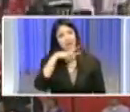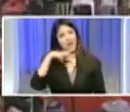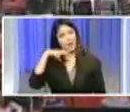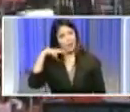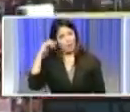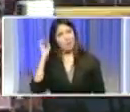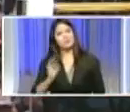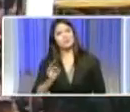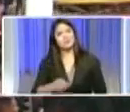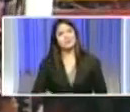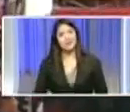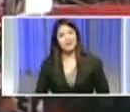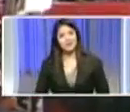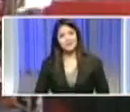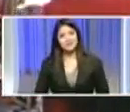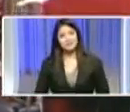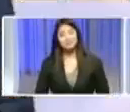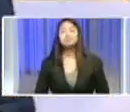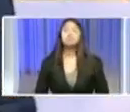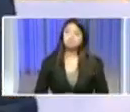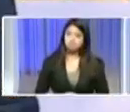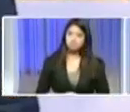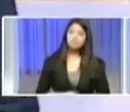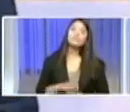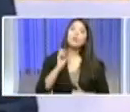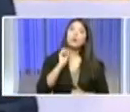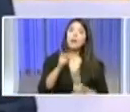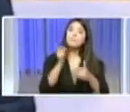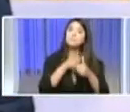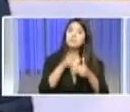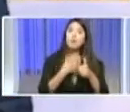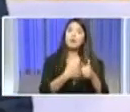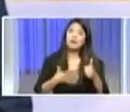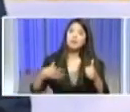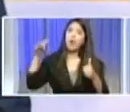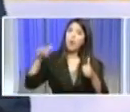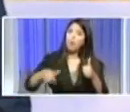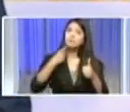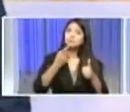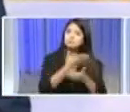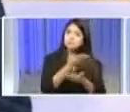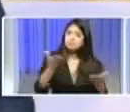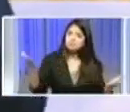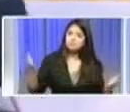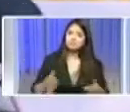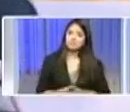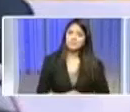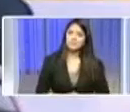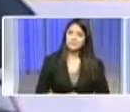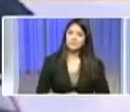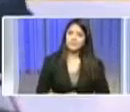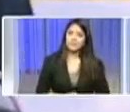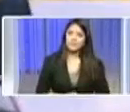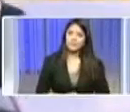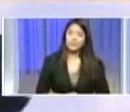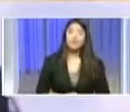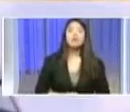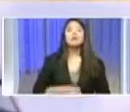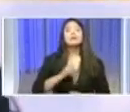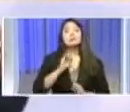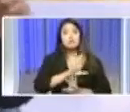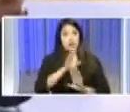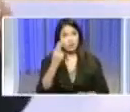¿verdad? Bueno, es lo primero que quería comprometerme hoy. Así como nos